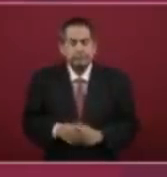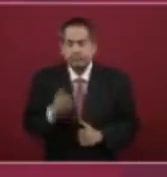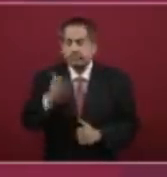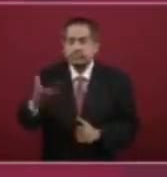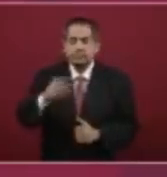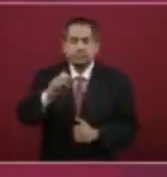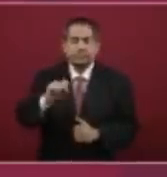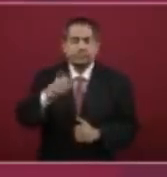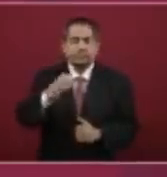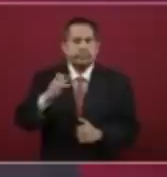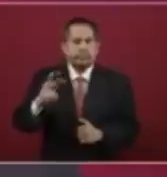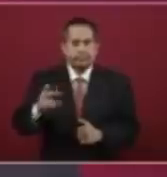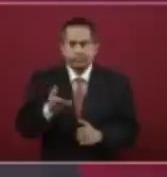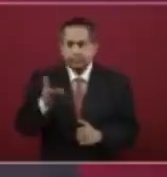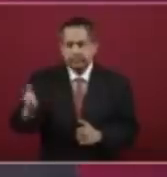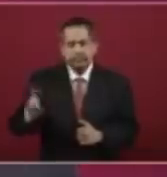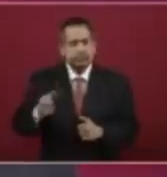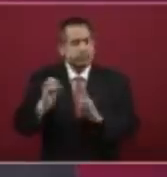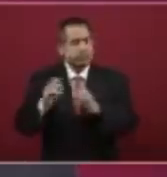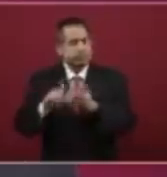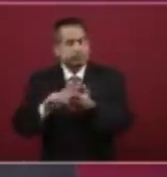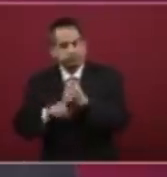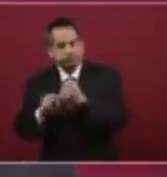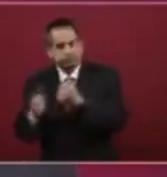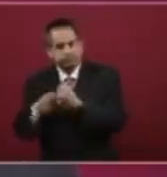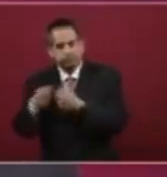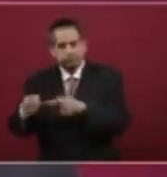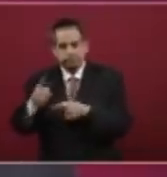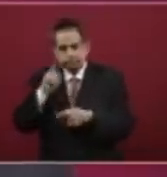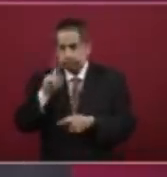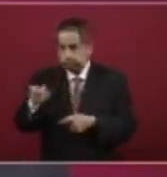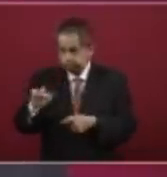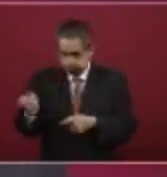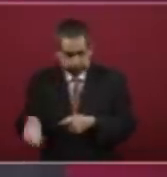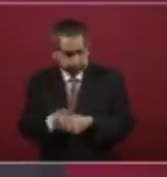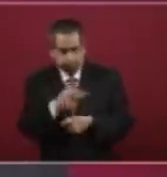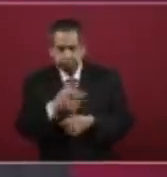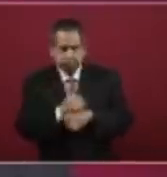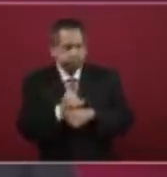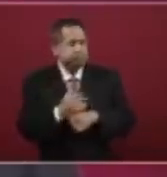Hacienda, a la Oficina de Inteligencia Financiera, si existen